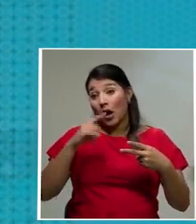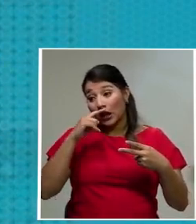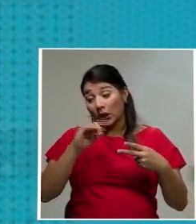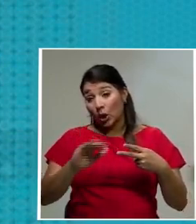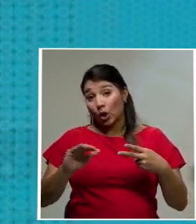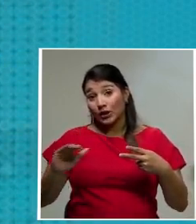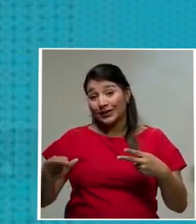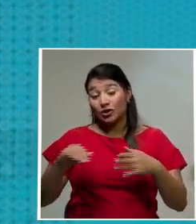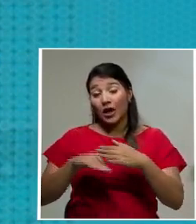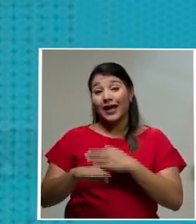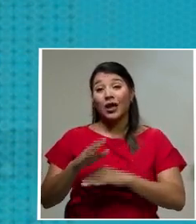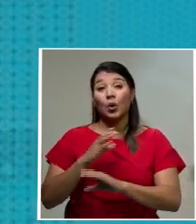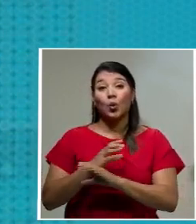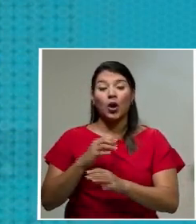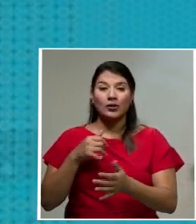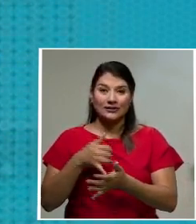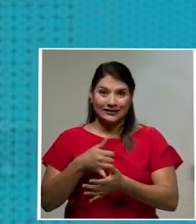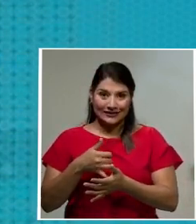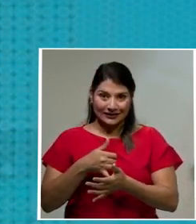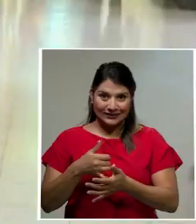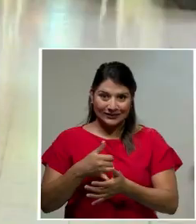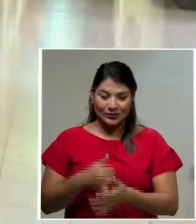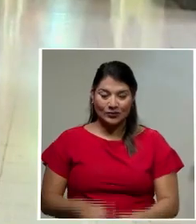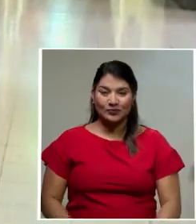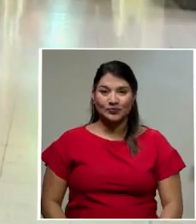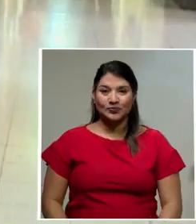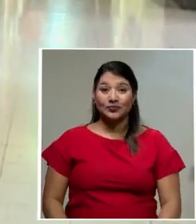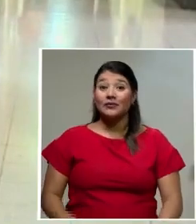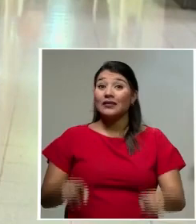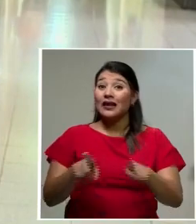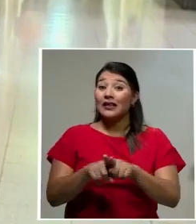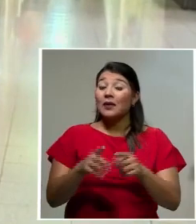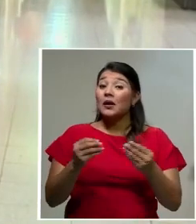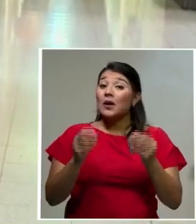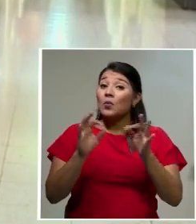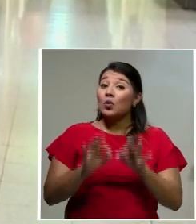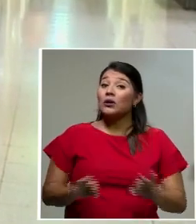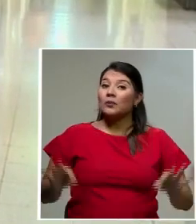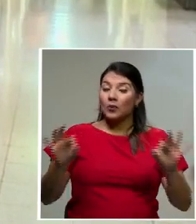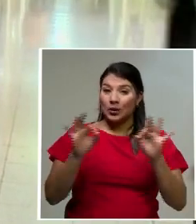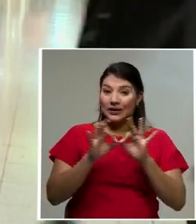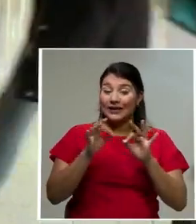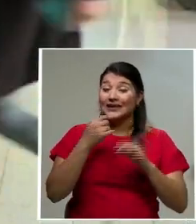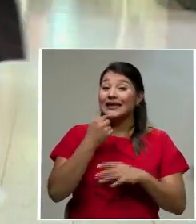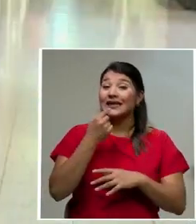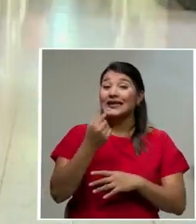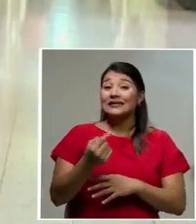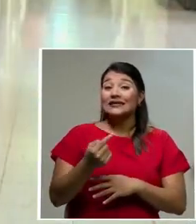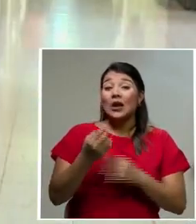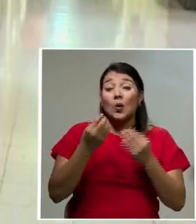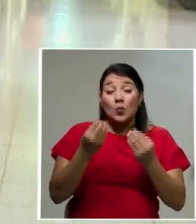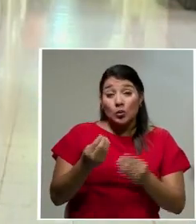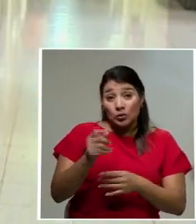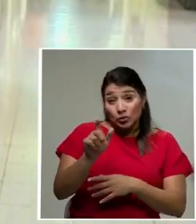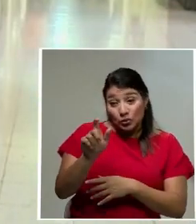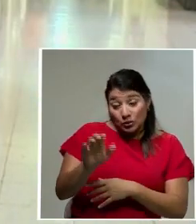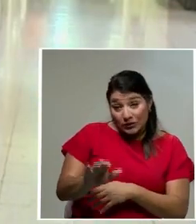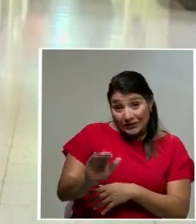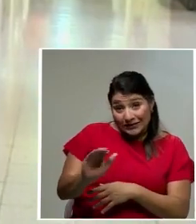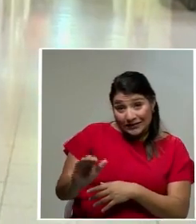pacientes en la unidad de cuidados intensivos. También es importante mencionar que muchos de los pacientes